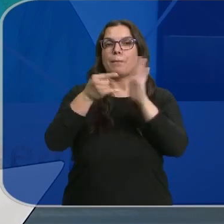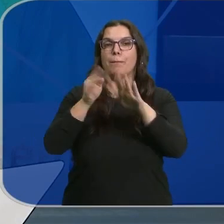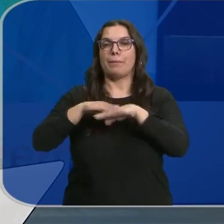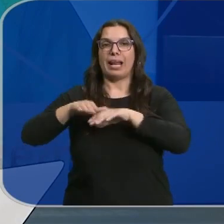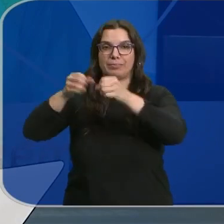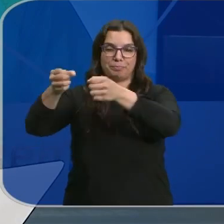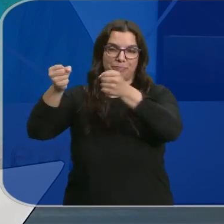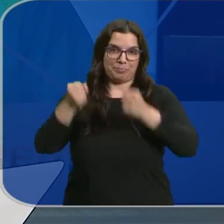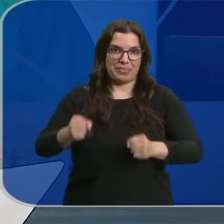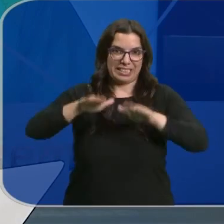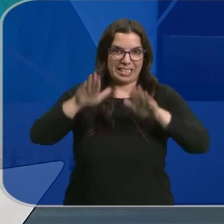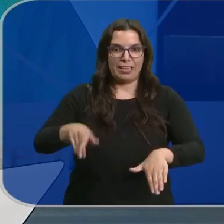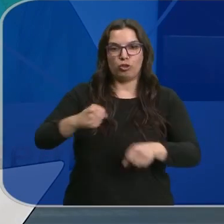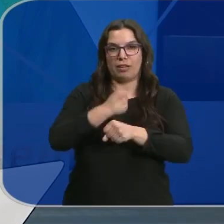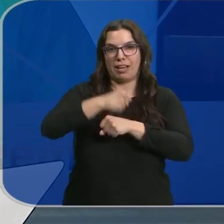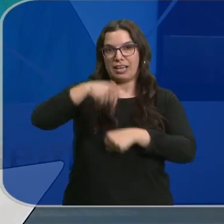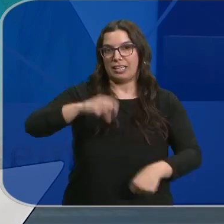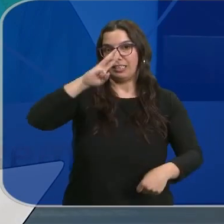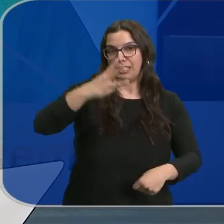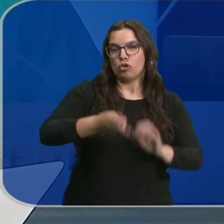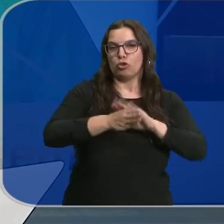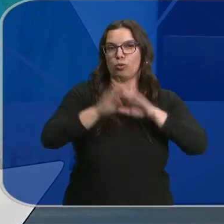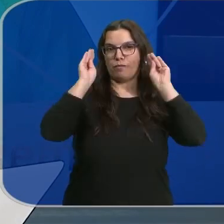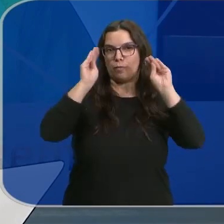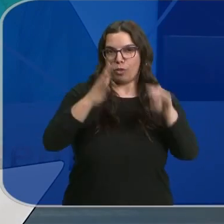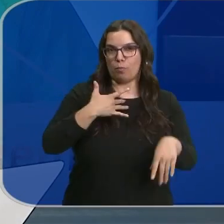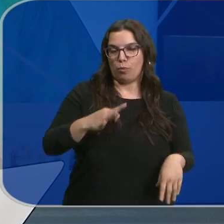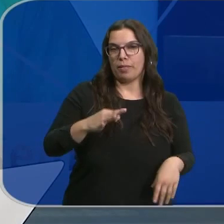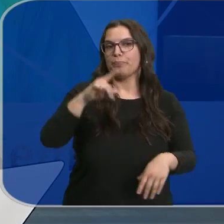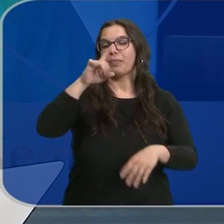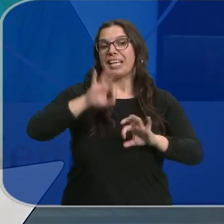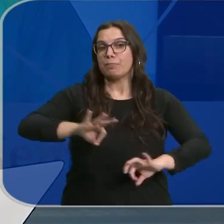fidelización. Ejercerán aquí durante 3 años y se podrán seguir formando. Entre